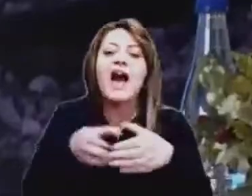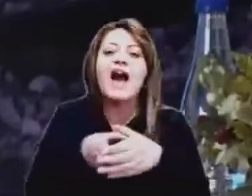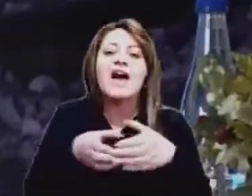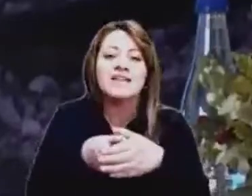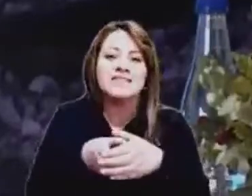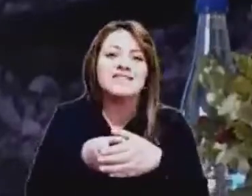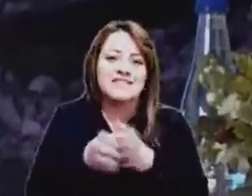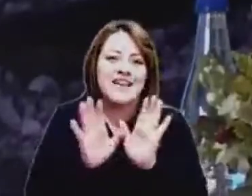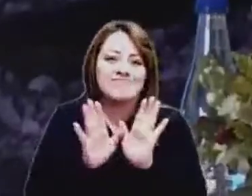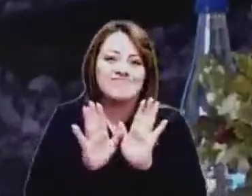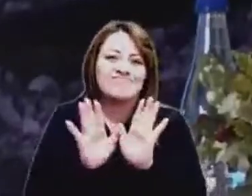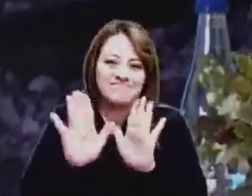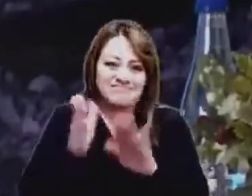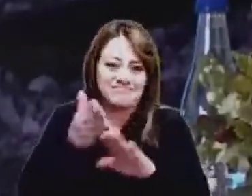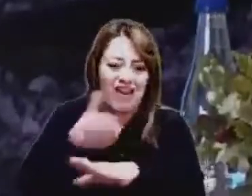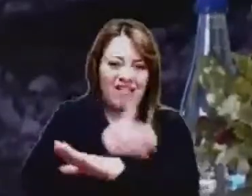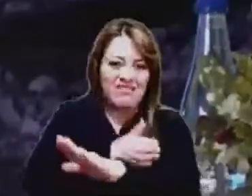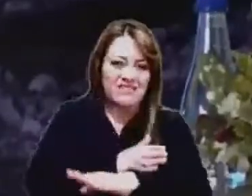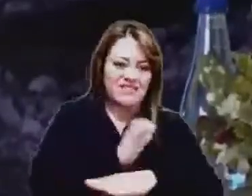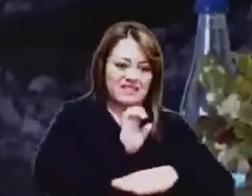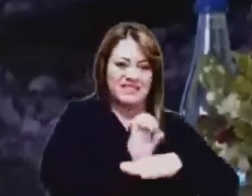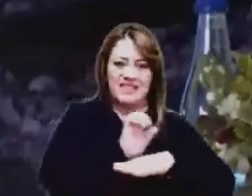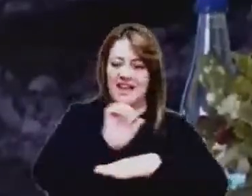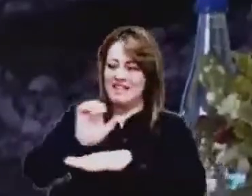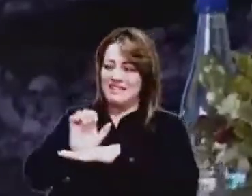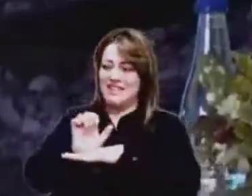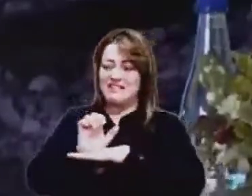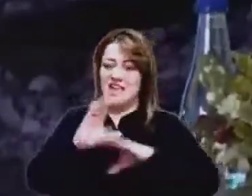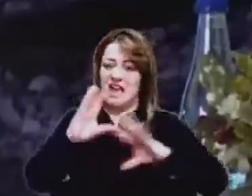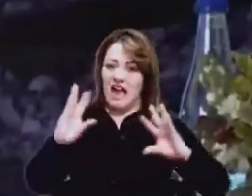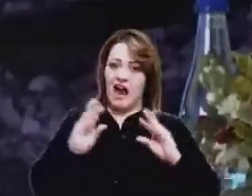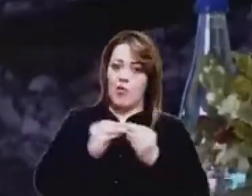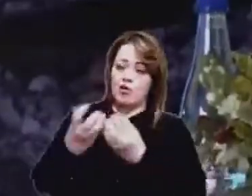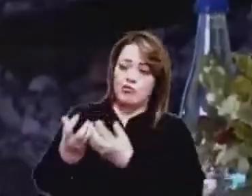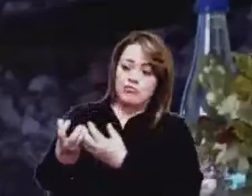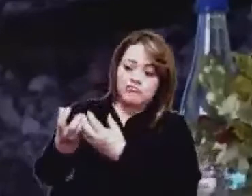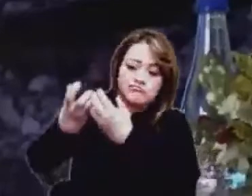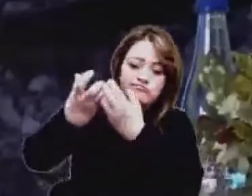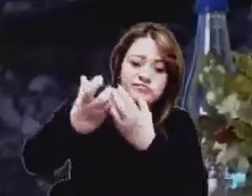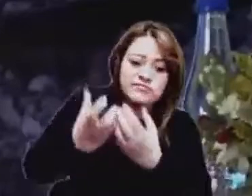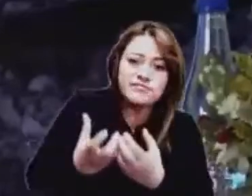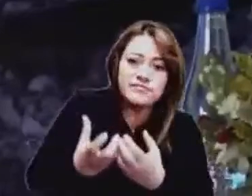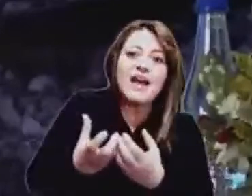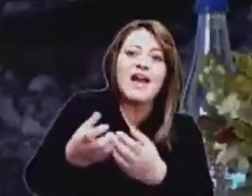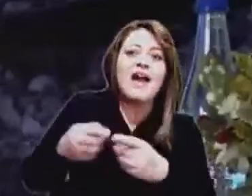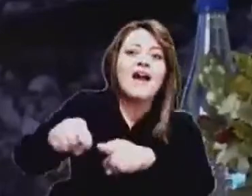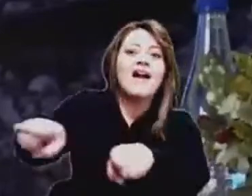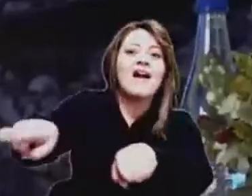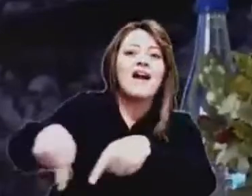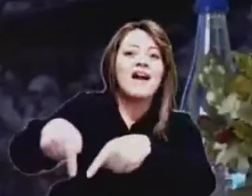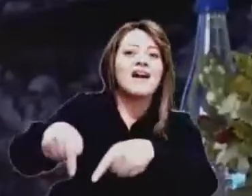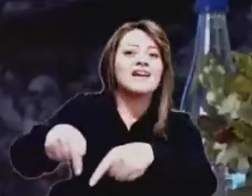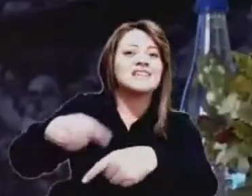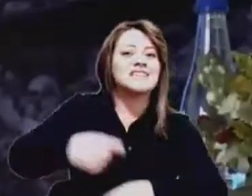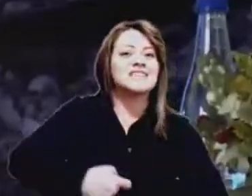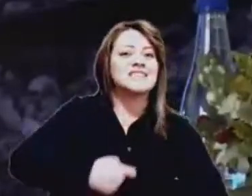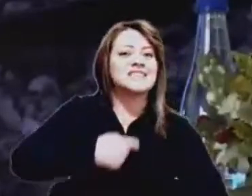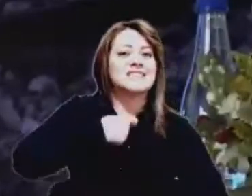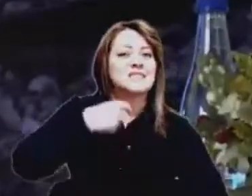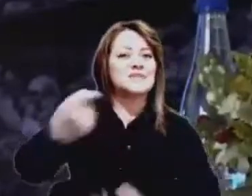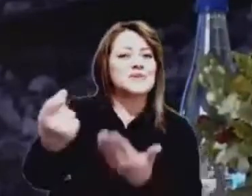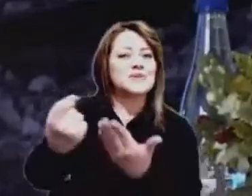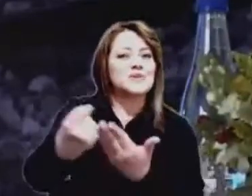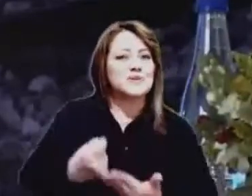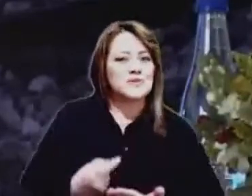acuerdan ir a la sala de consulta y atenerse al concepto emitido pero la vinculación no sirve es no